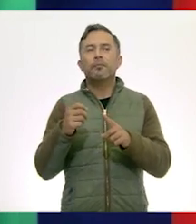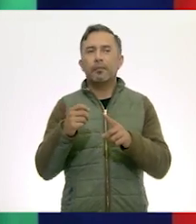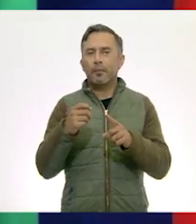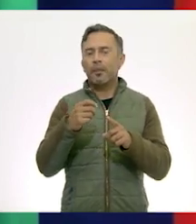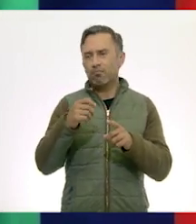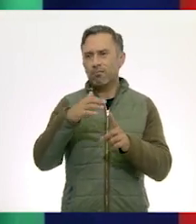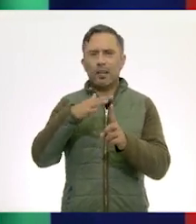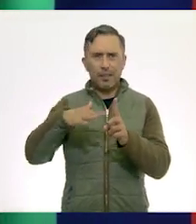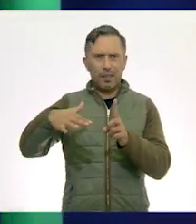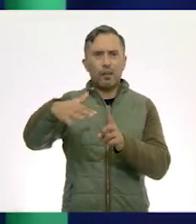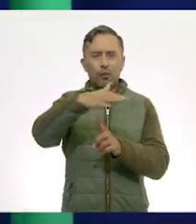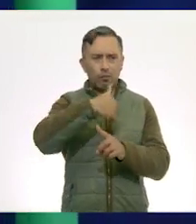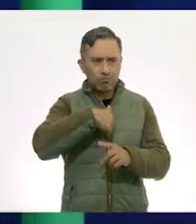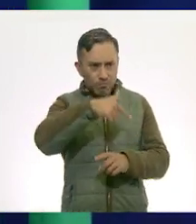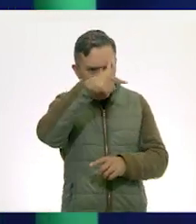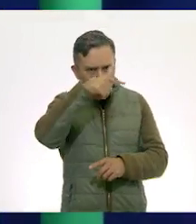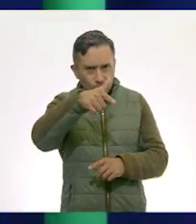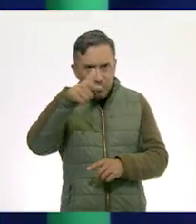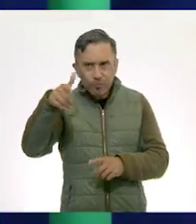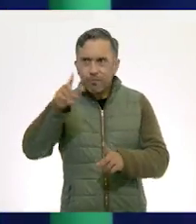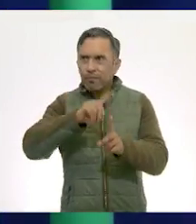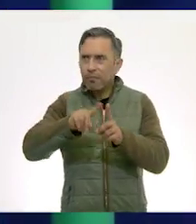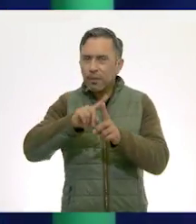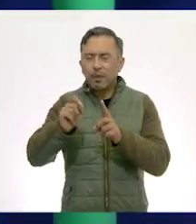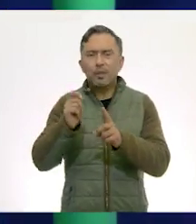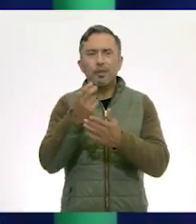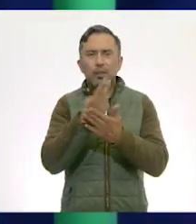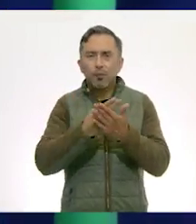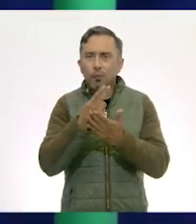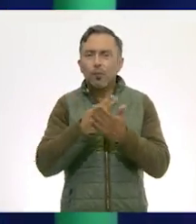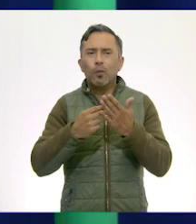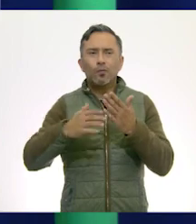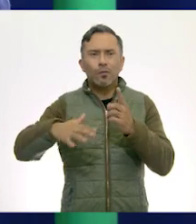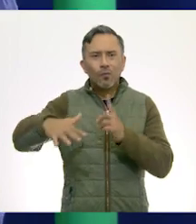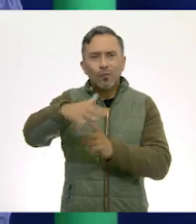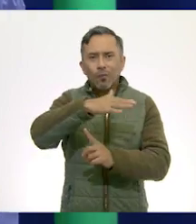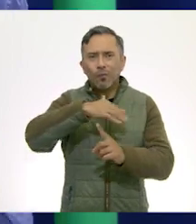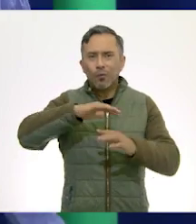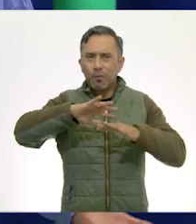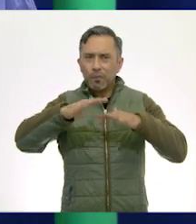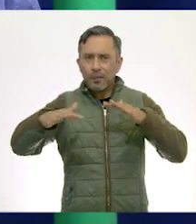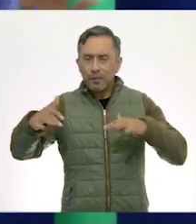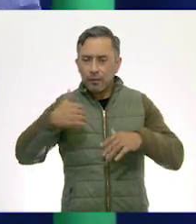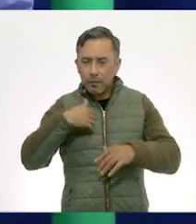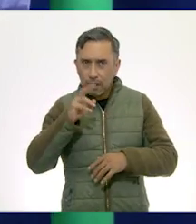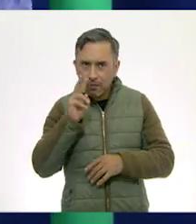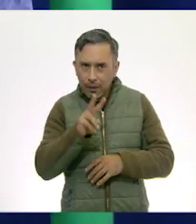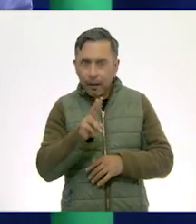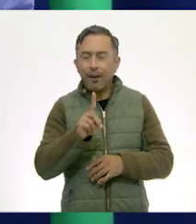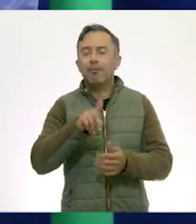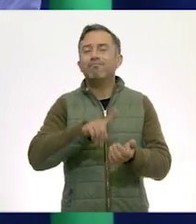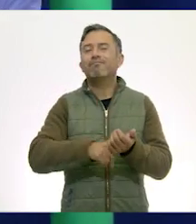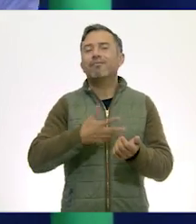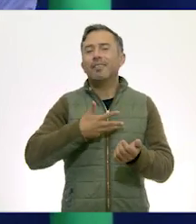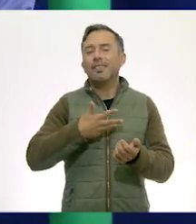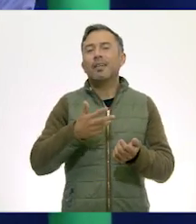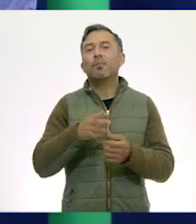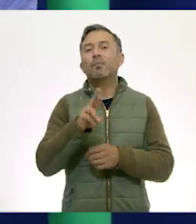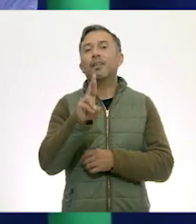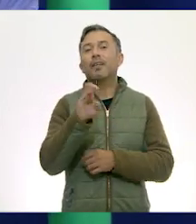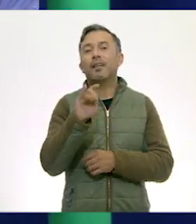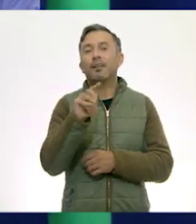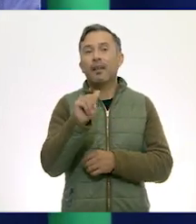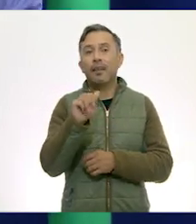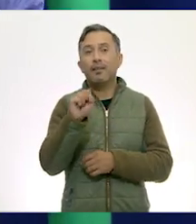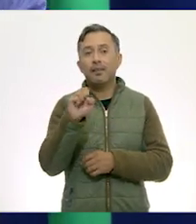nuestro alrededor, podemos ver que tenemos diferentes tipos de rectas secantes,